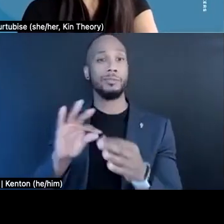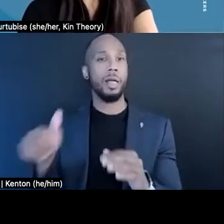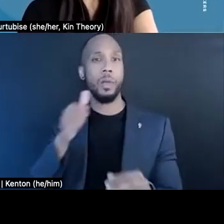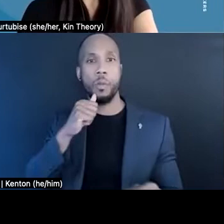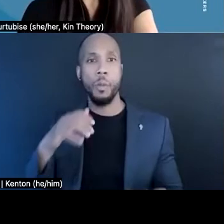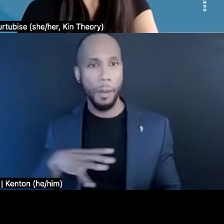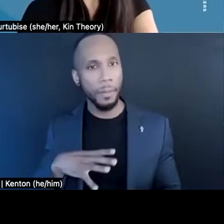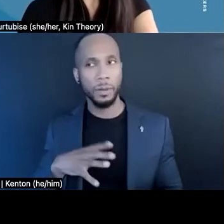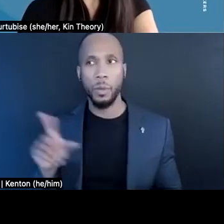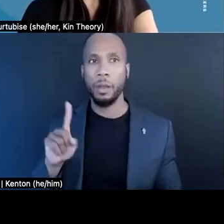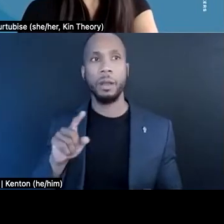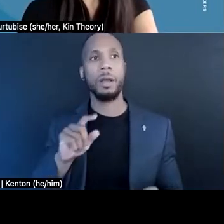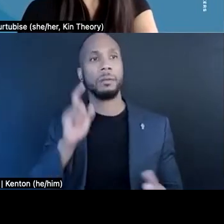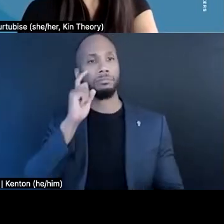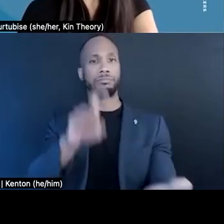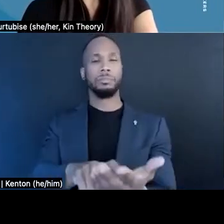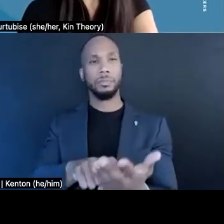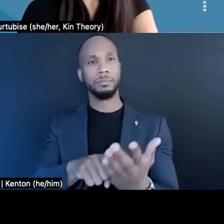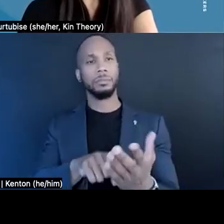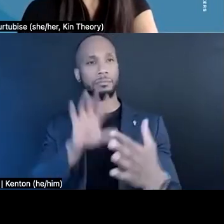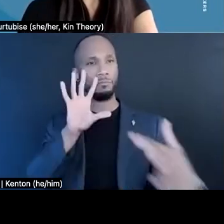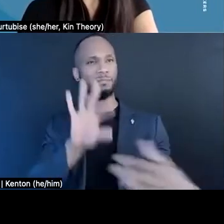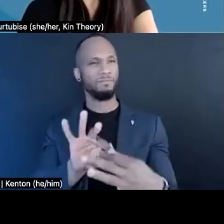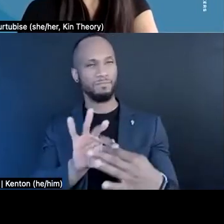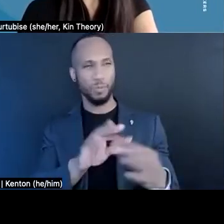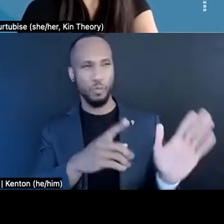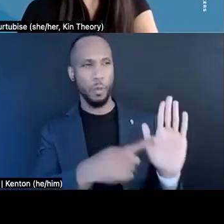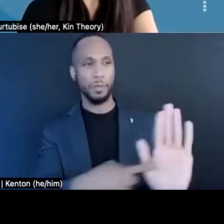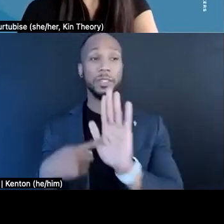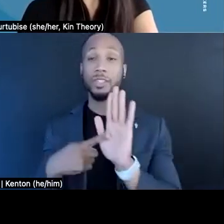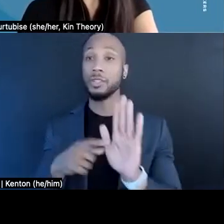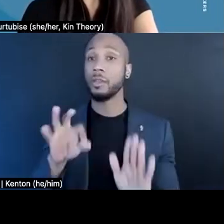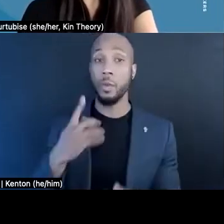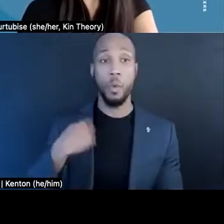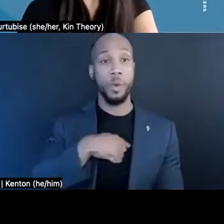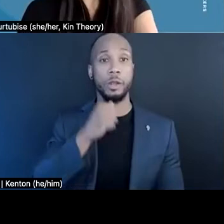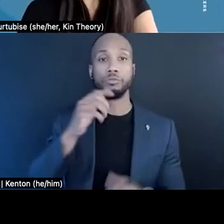siento representada, ¿no? Porque si no lo contamos nosotras,